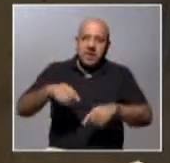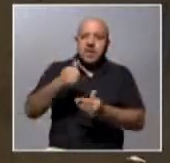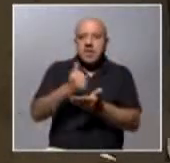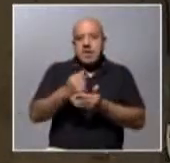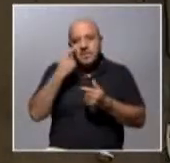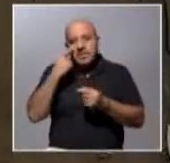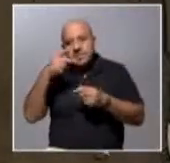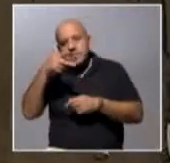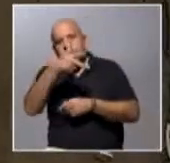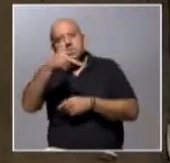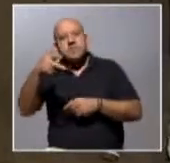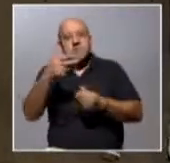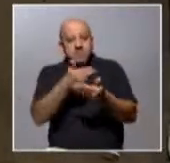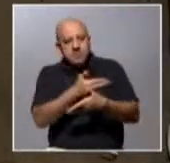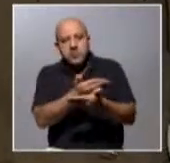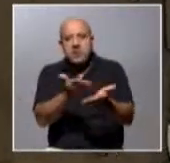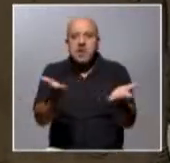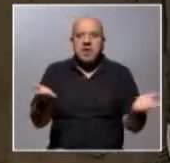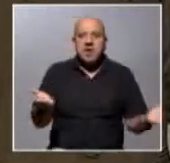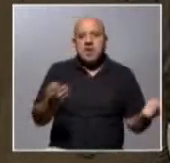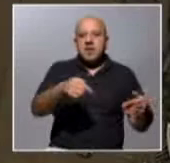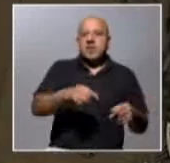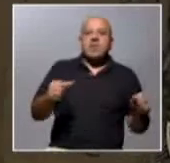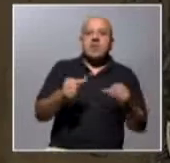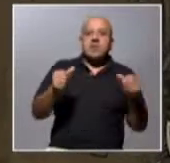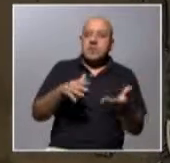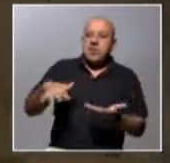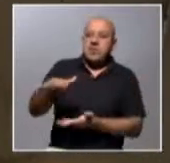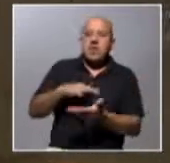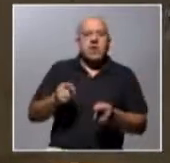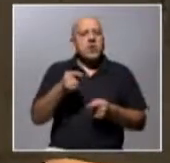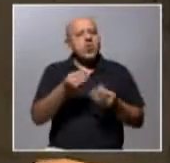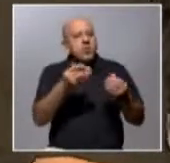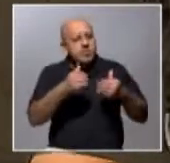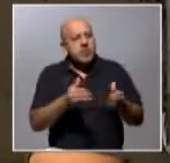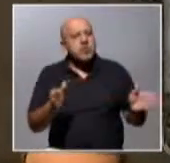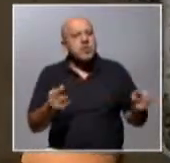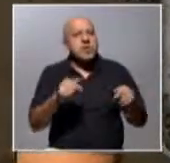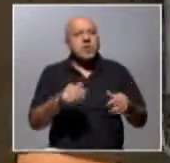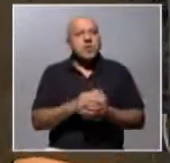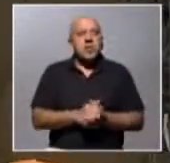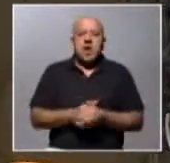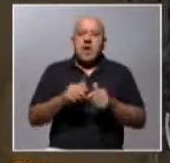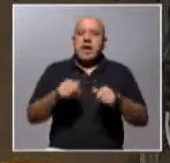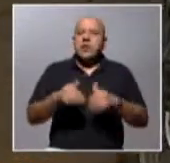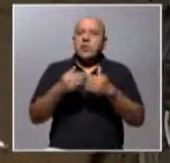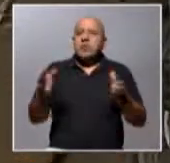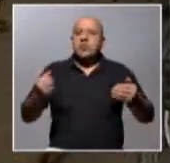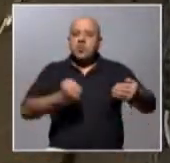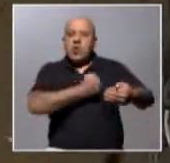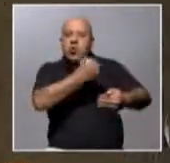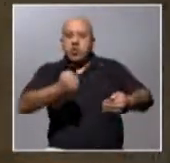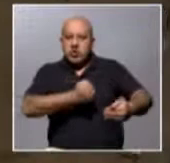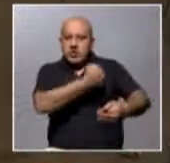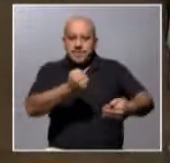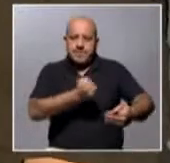lo que estamos haciendo para la gente del barrio. ¿Cómo nació? Esto nació de una iniciativa de una olla popular que se